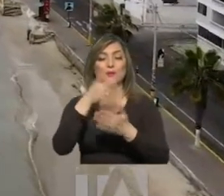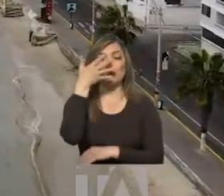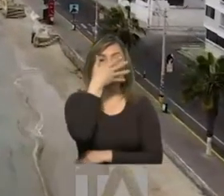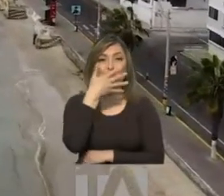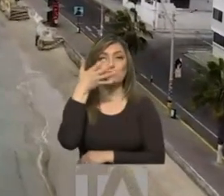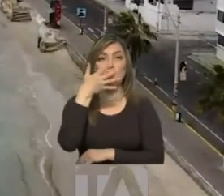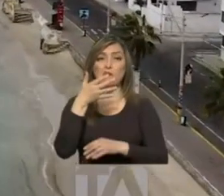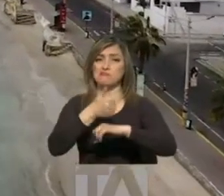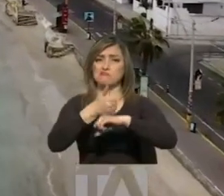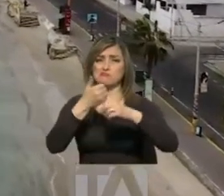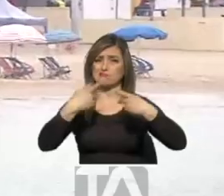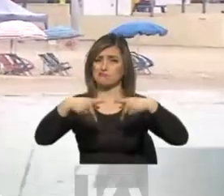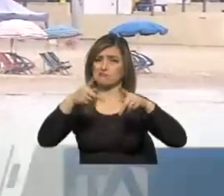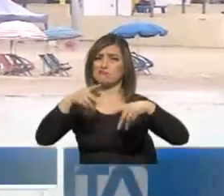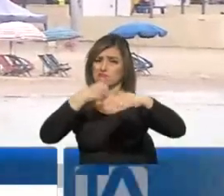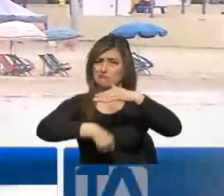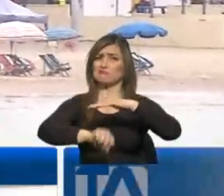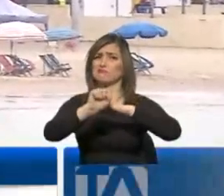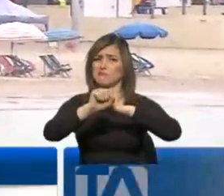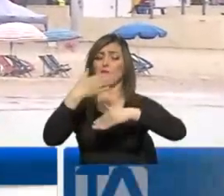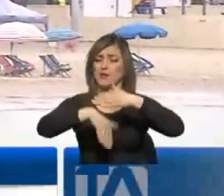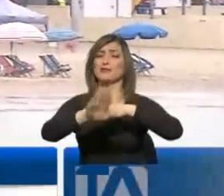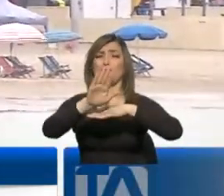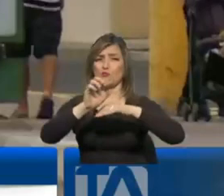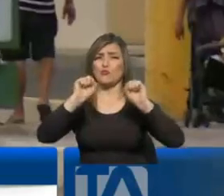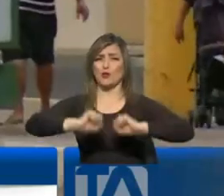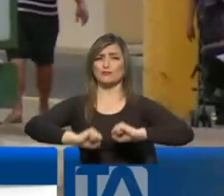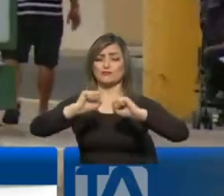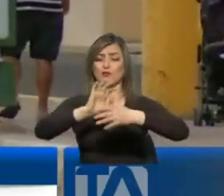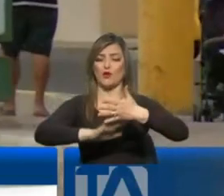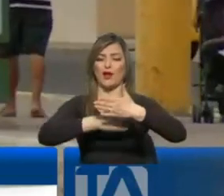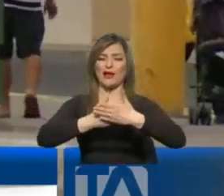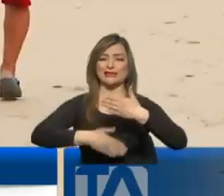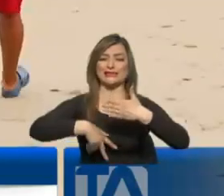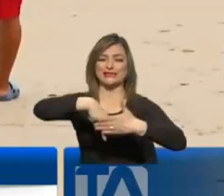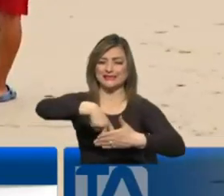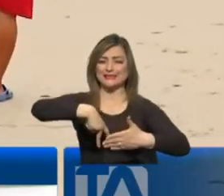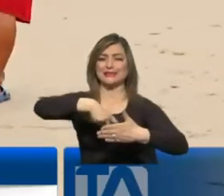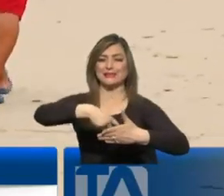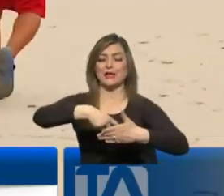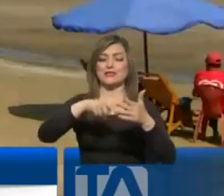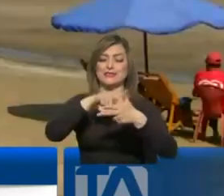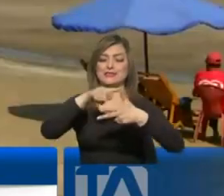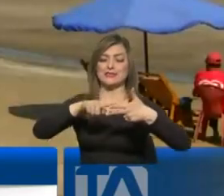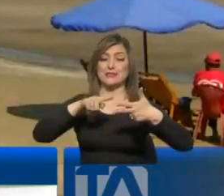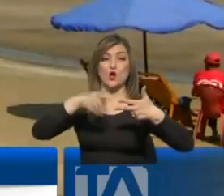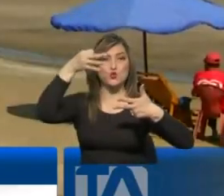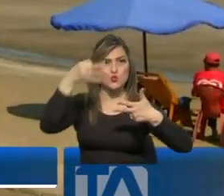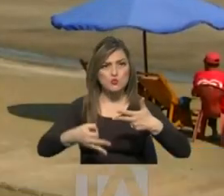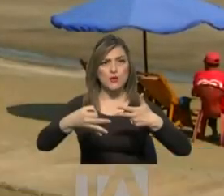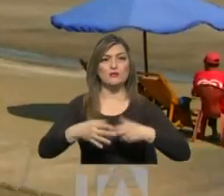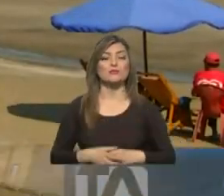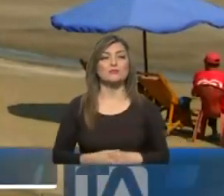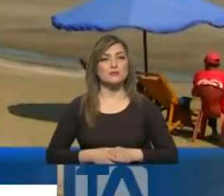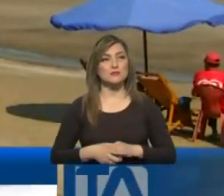ya hay luz verde para los bañistas. Con limitación de horario, eso sí, con estricto cumplimiento de las medidas de bioseguridad. Los comités de